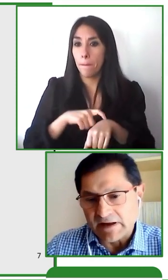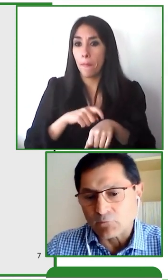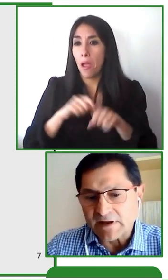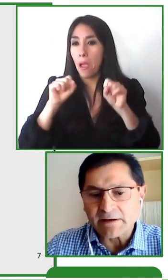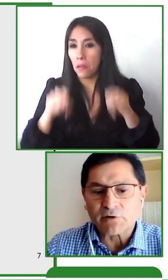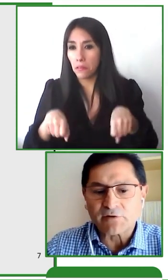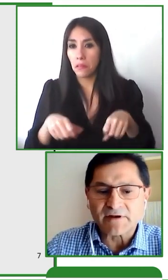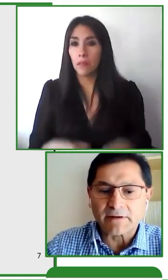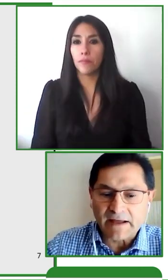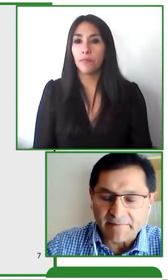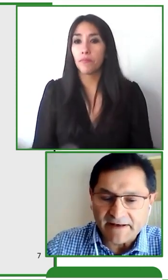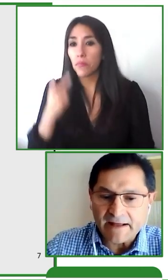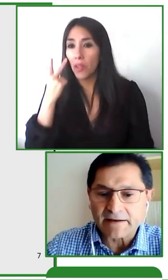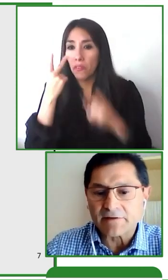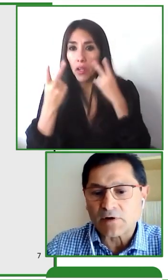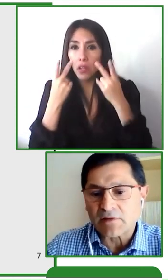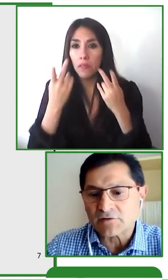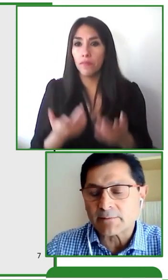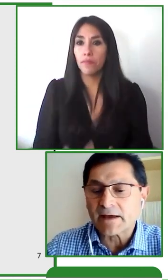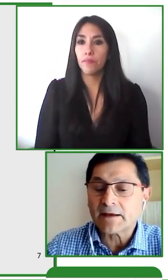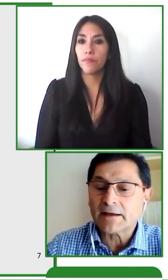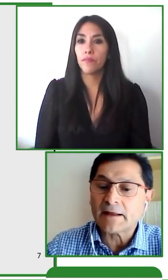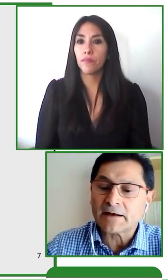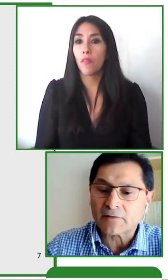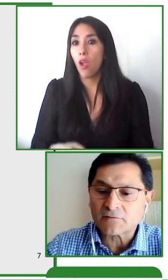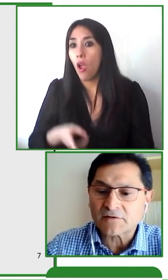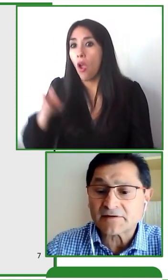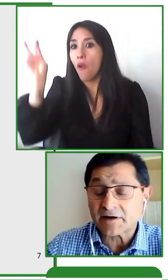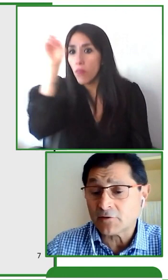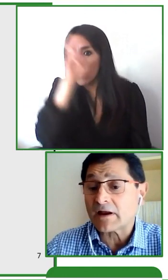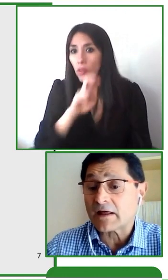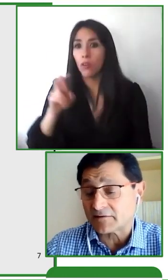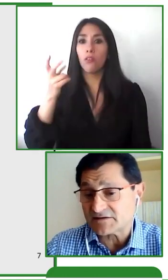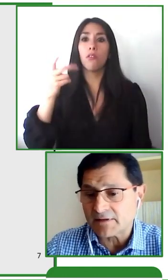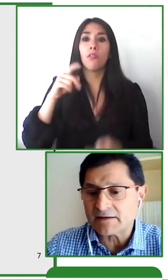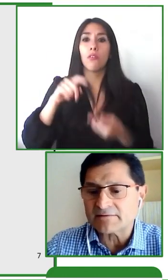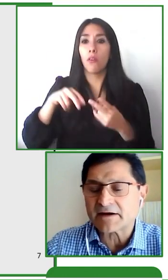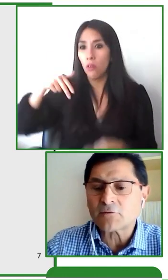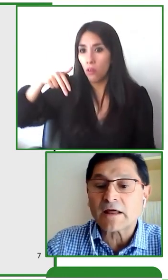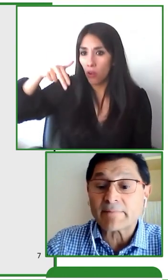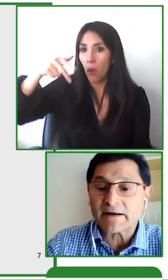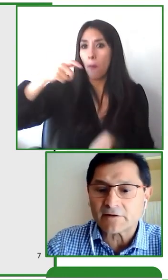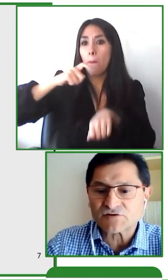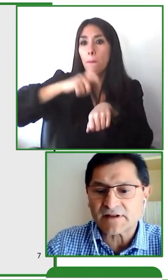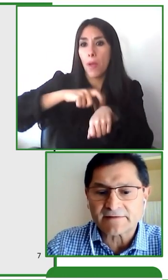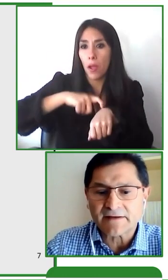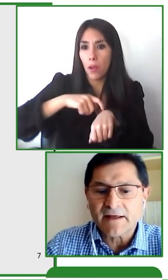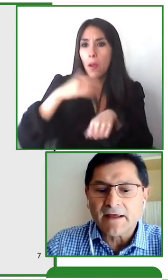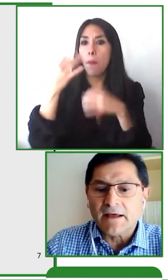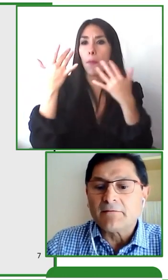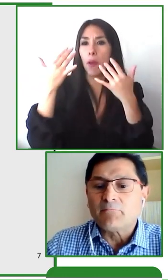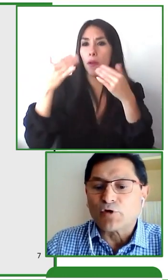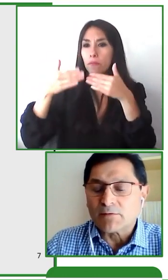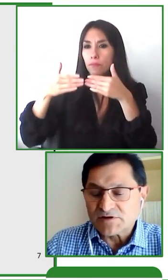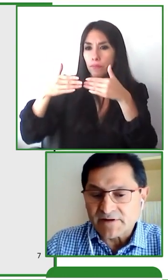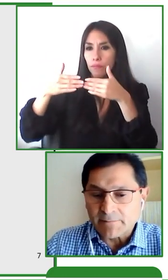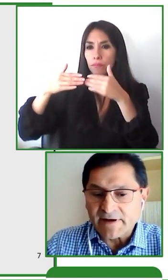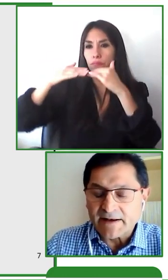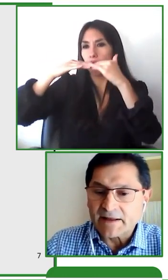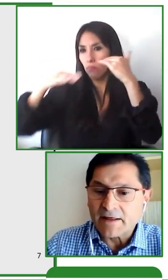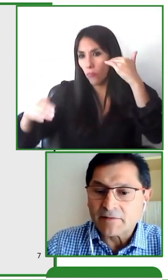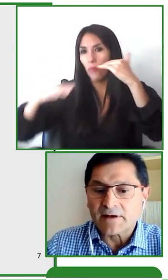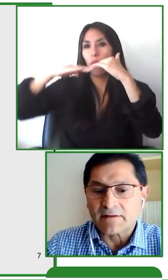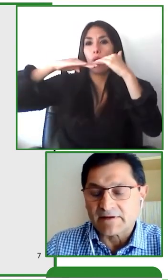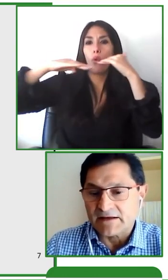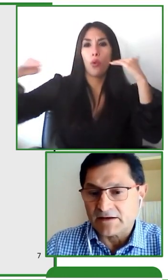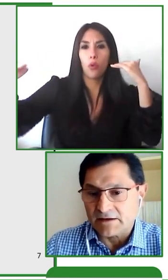cuanto a un equilibrio entre caminar y duración del viaje, la inclinación del terreno, la accesibilidad del terreno y la peligrosidad. Podemos